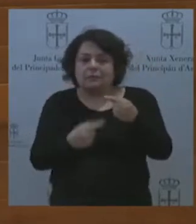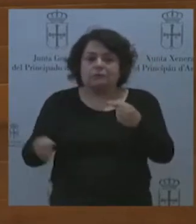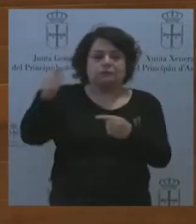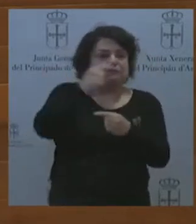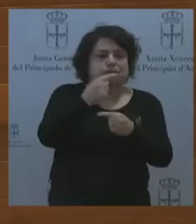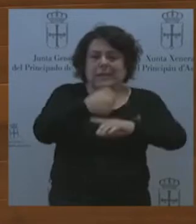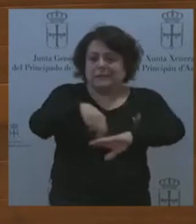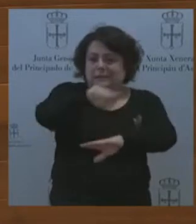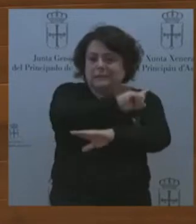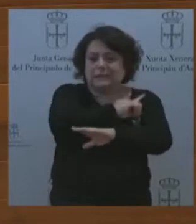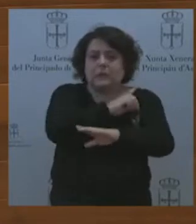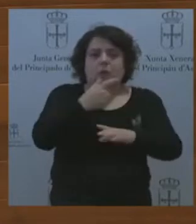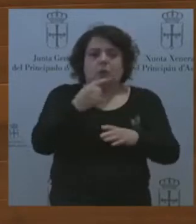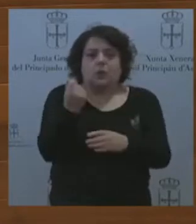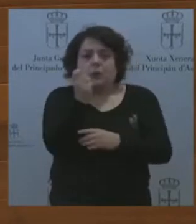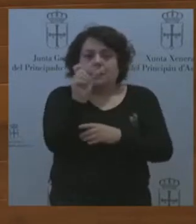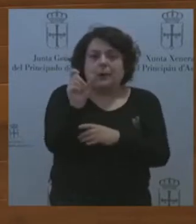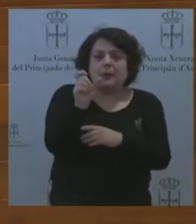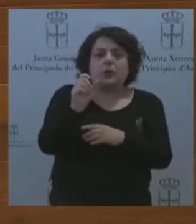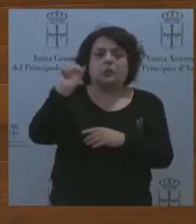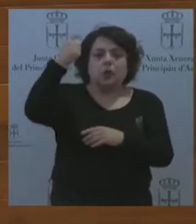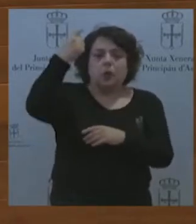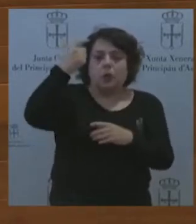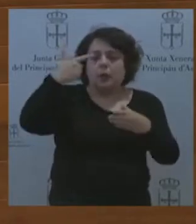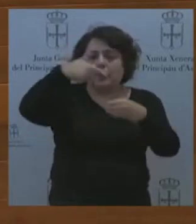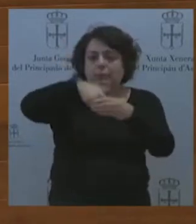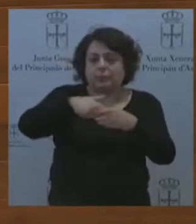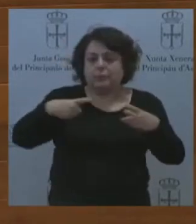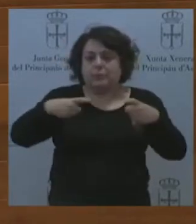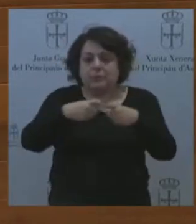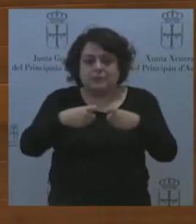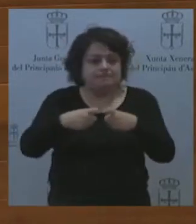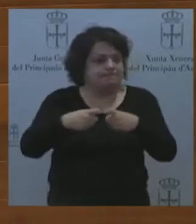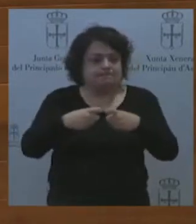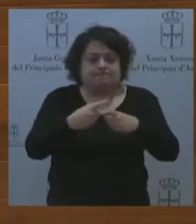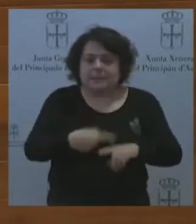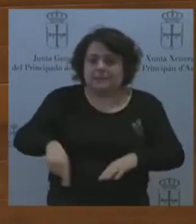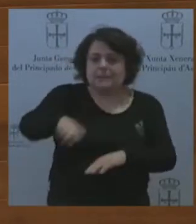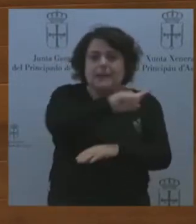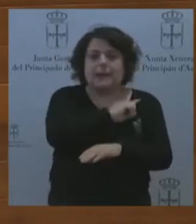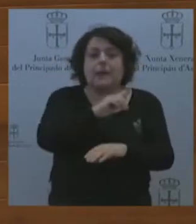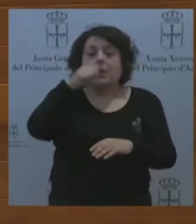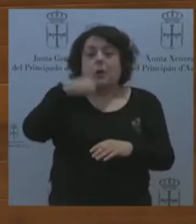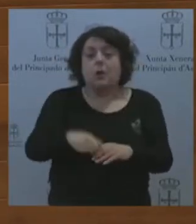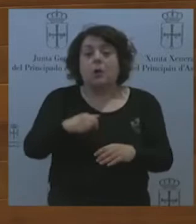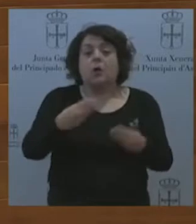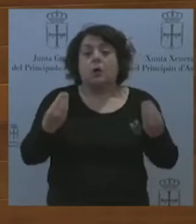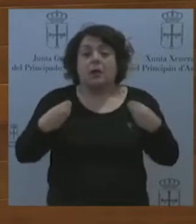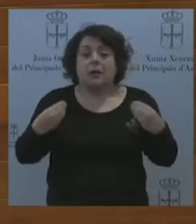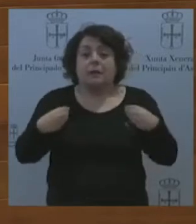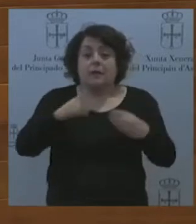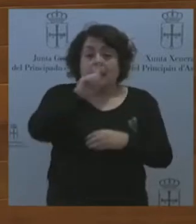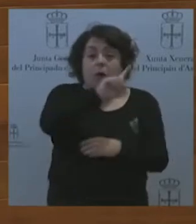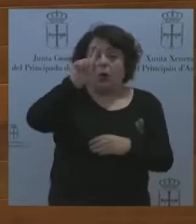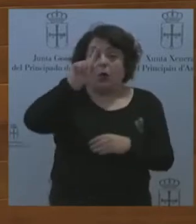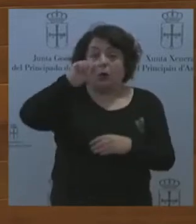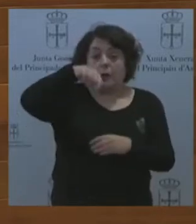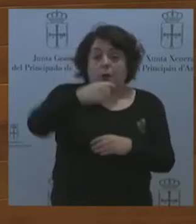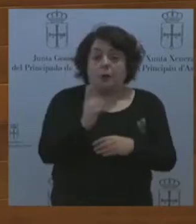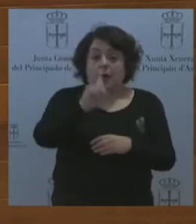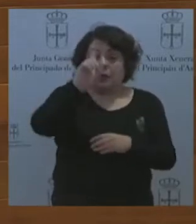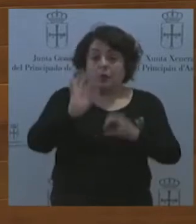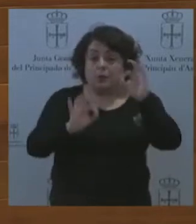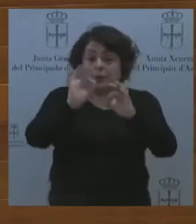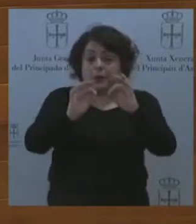gasolina disparados. Y es que hoy, con la vida al menos un 11,1% más cara que hace un año, las cifras, señorías,